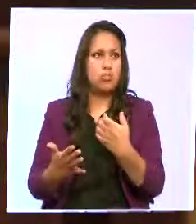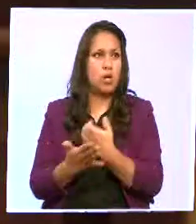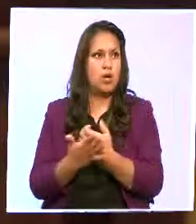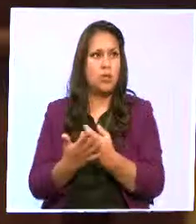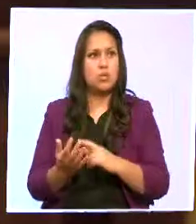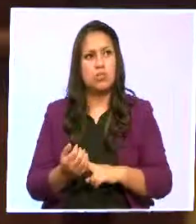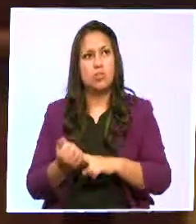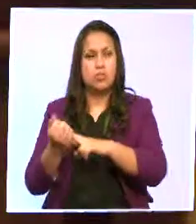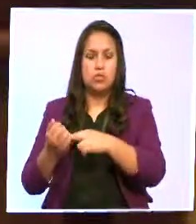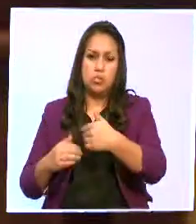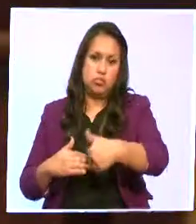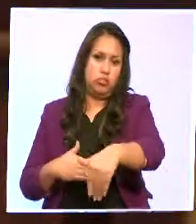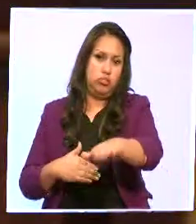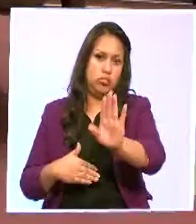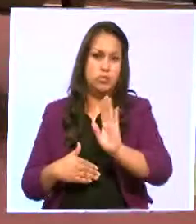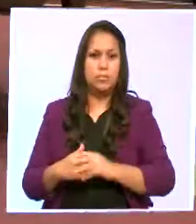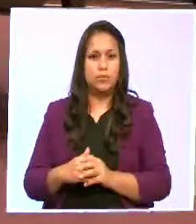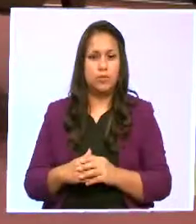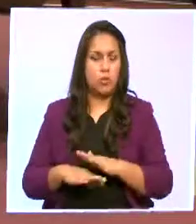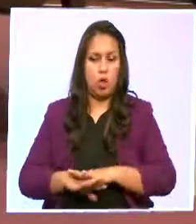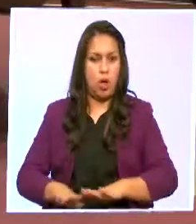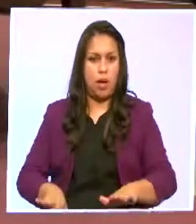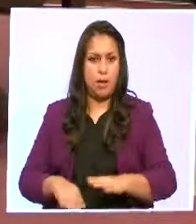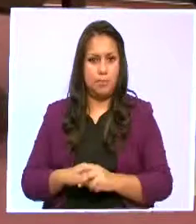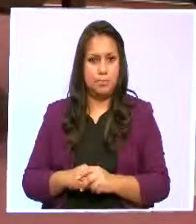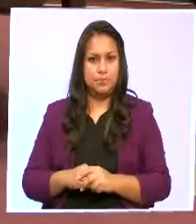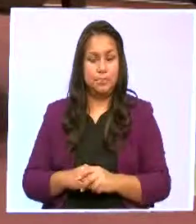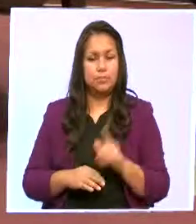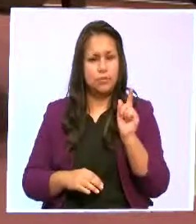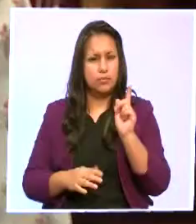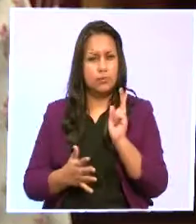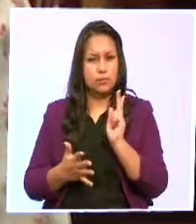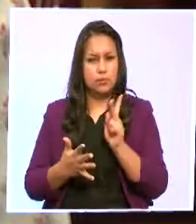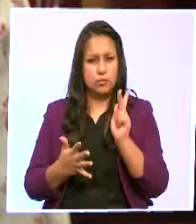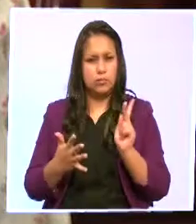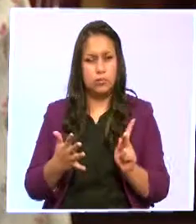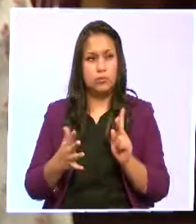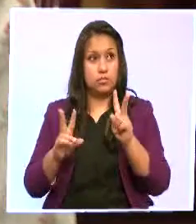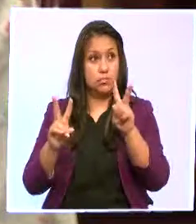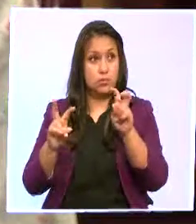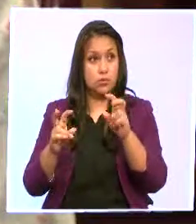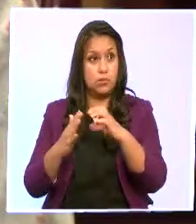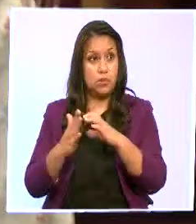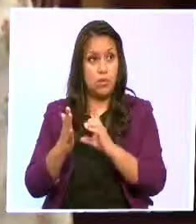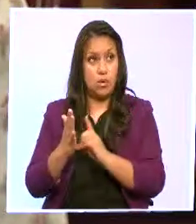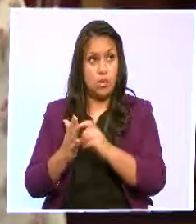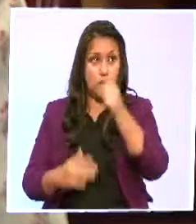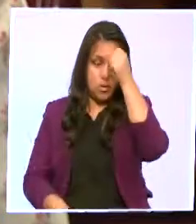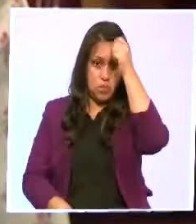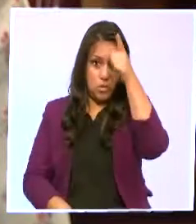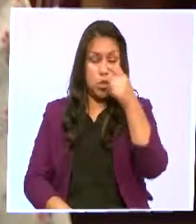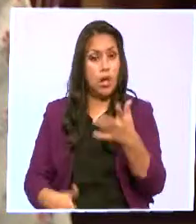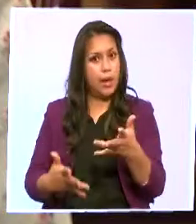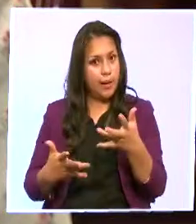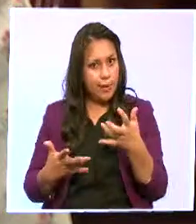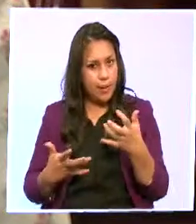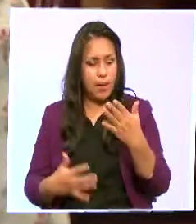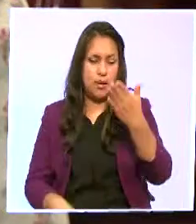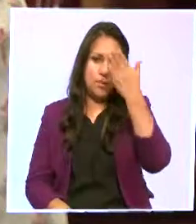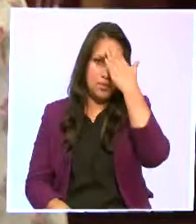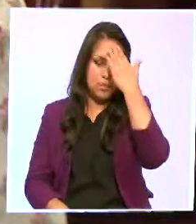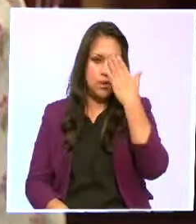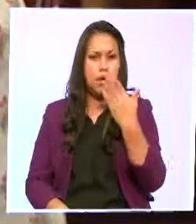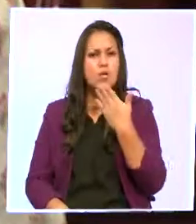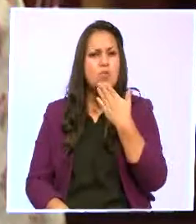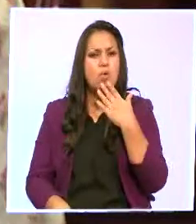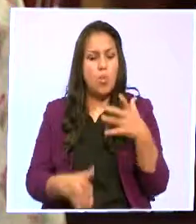recursos infinitos inagotable como no pero antes de aterrizar puntualmente en el tema del código de los conocimientos quisiéramos conocer cómo se está configurando a lo